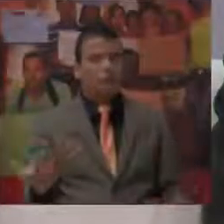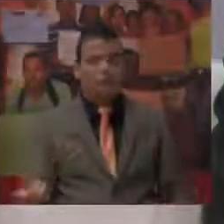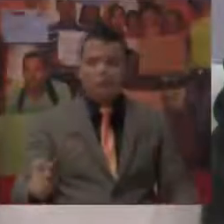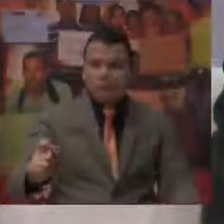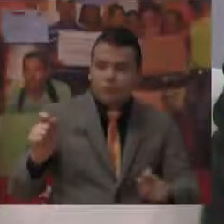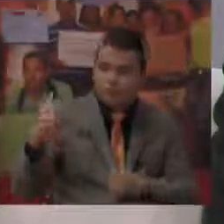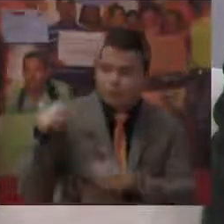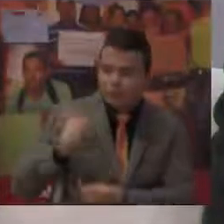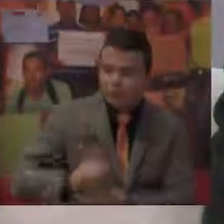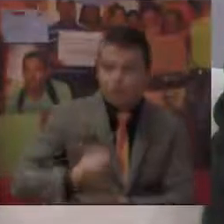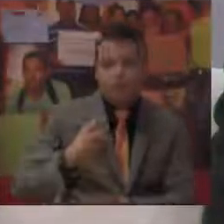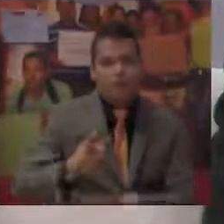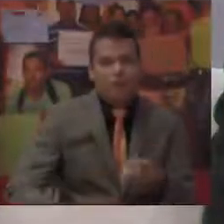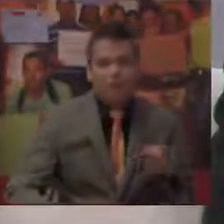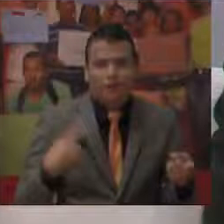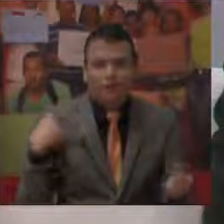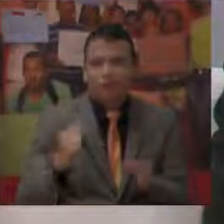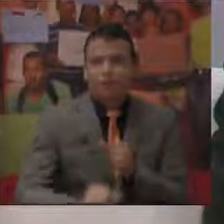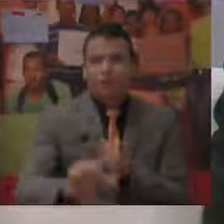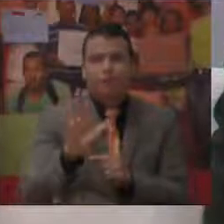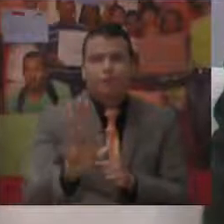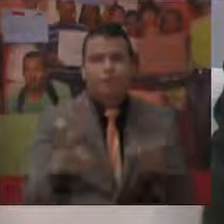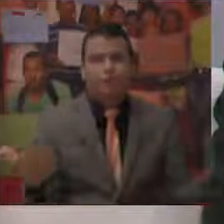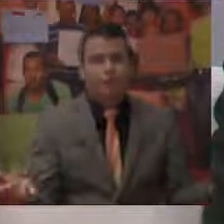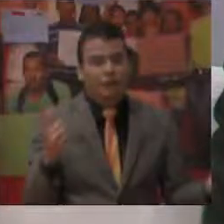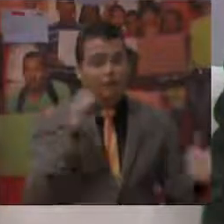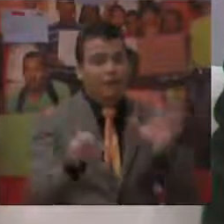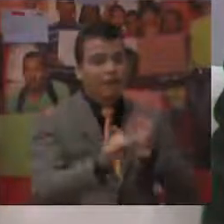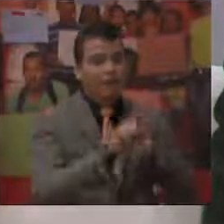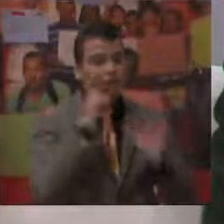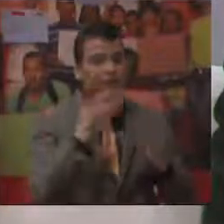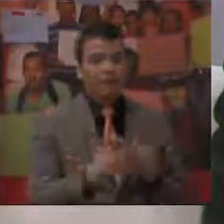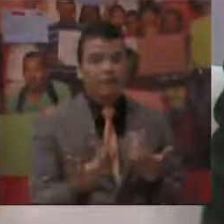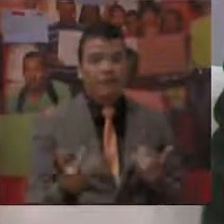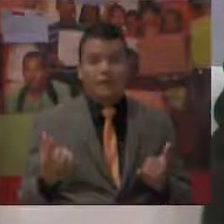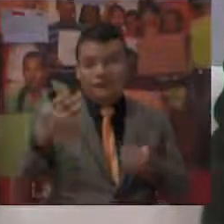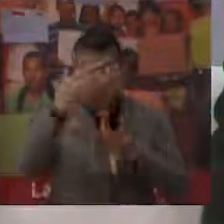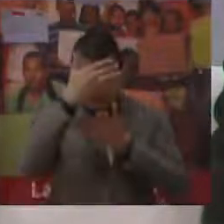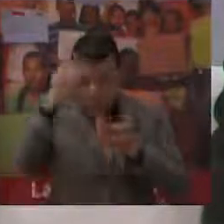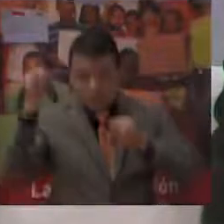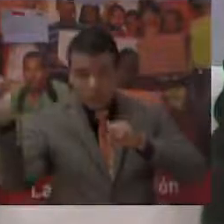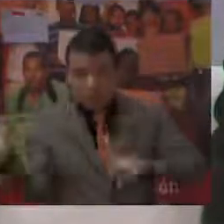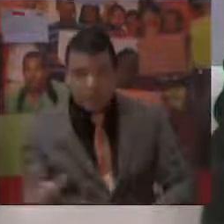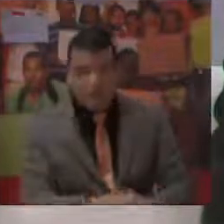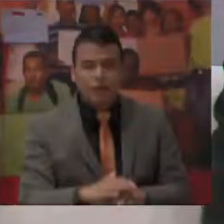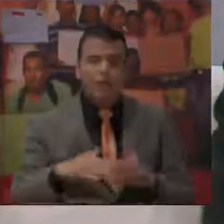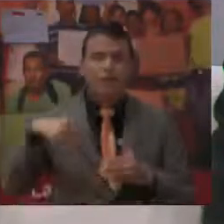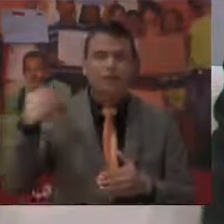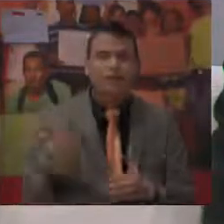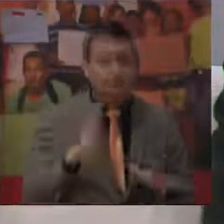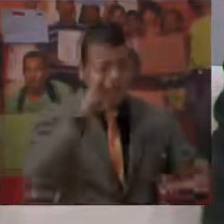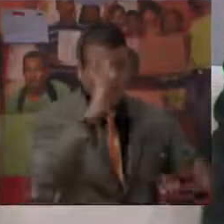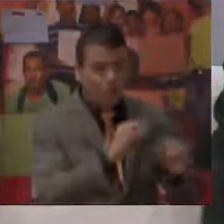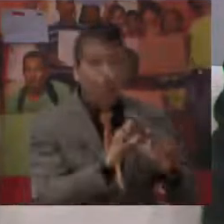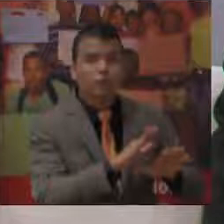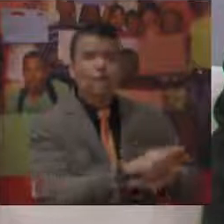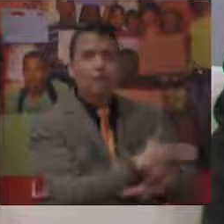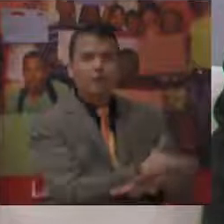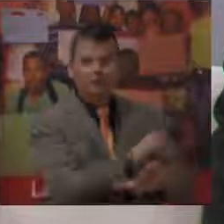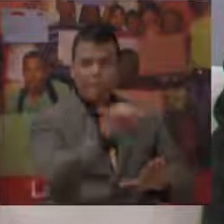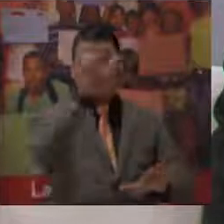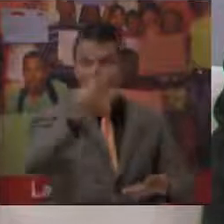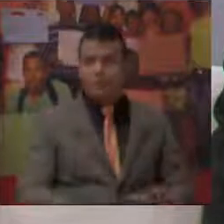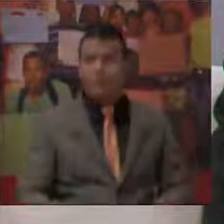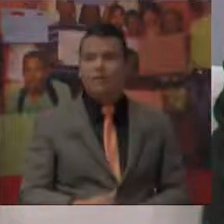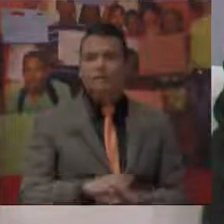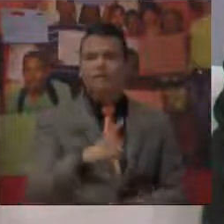inhabilidad intemporal. El acto legislativo posterior a nuestra desmovilización, porque eran unos acuerdos donde la